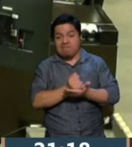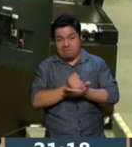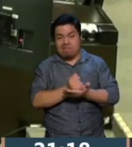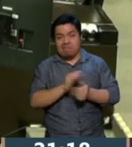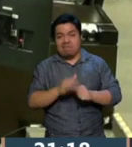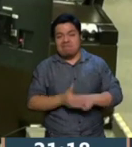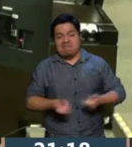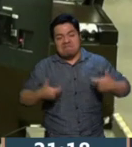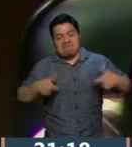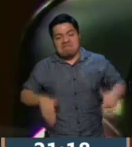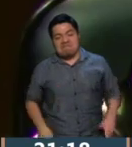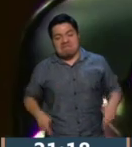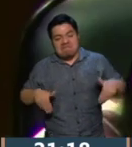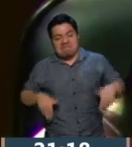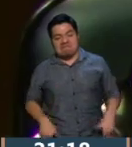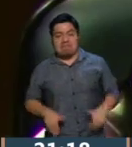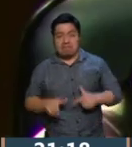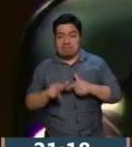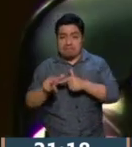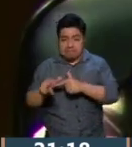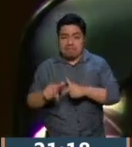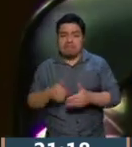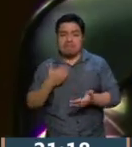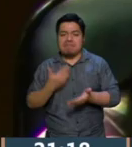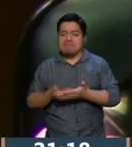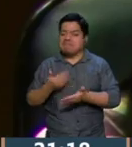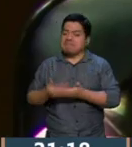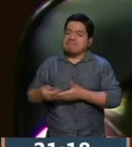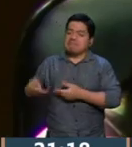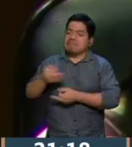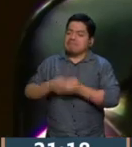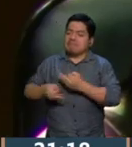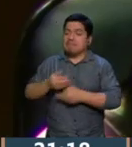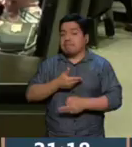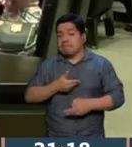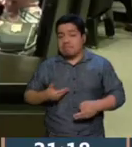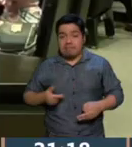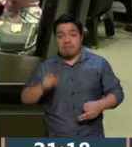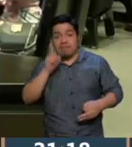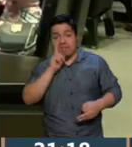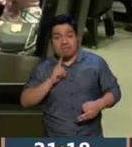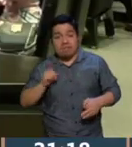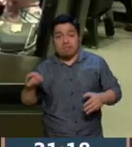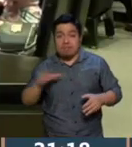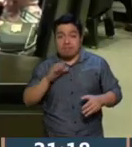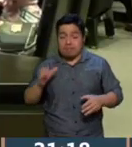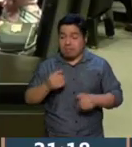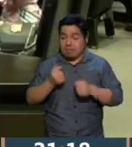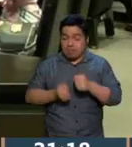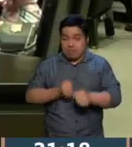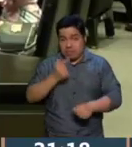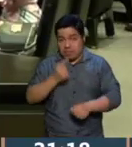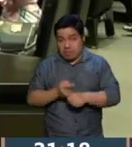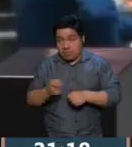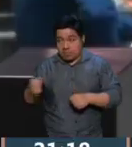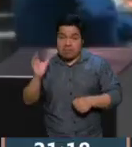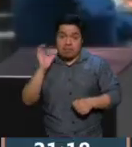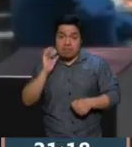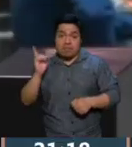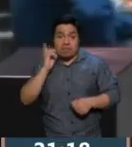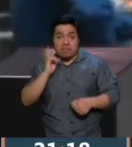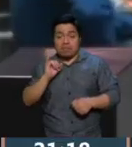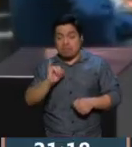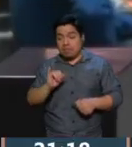seguirse enriqueciendo. Al fundamentar la iniciativa, la presidenta de la Comisión de Seguridad Social en la Cámara de Diputados,